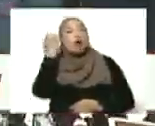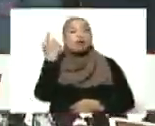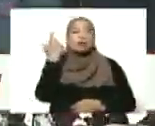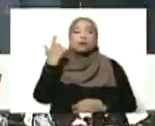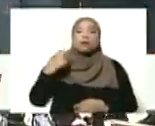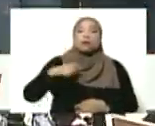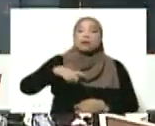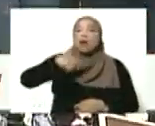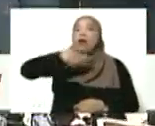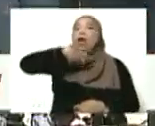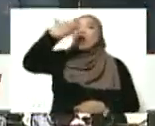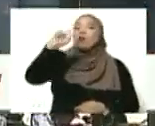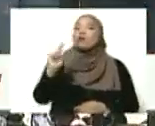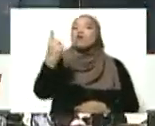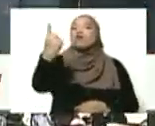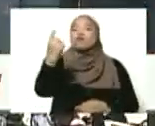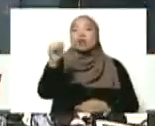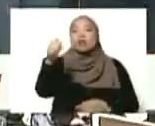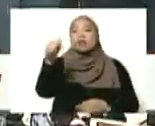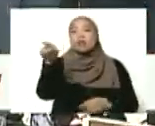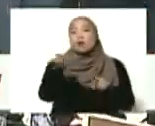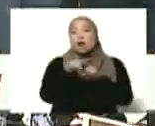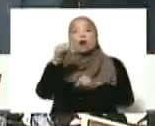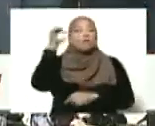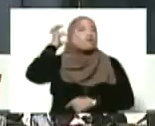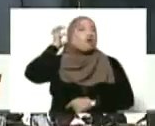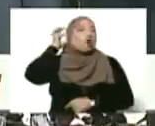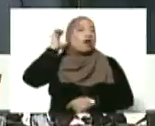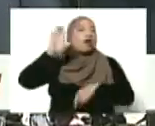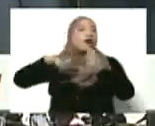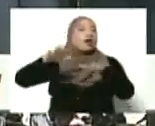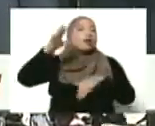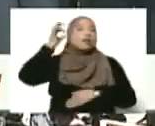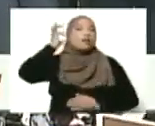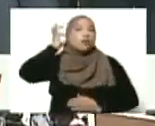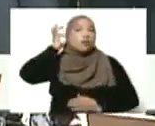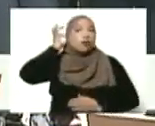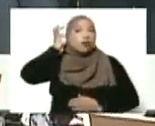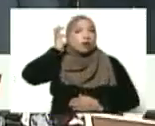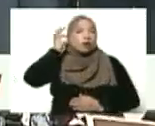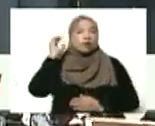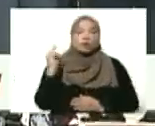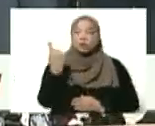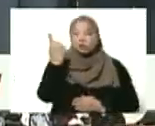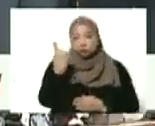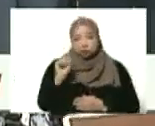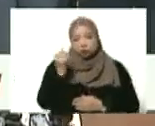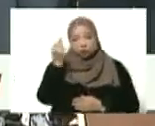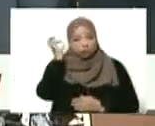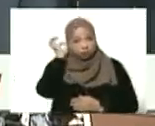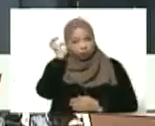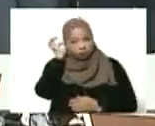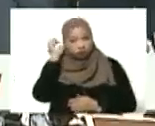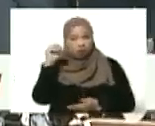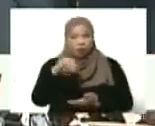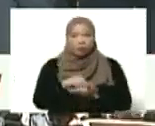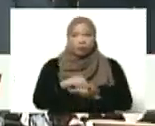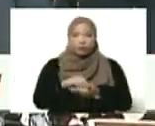La mujer una sola grita por 10 o por 15. Vamos a ver, una sola vez a las mujeres para ver. Una sola